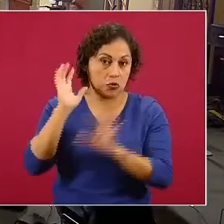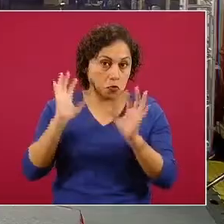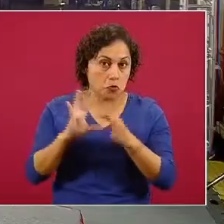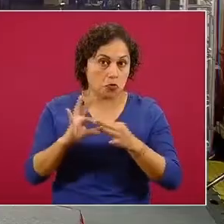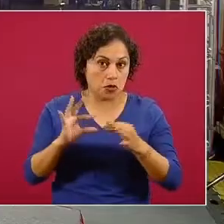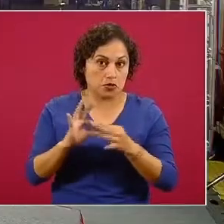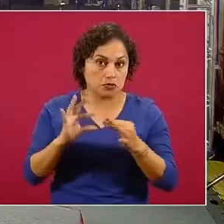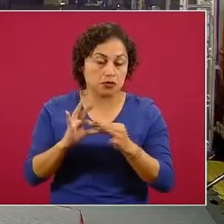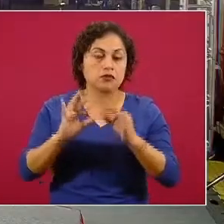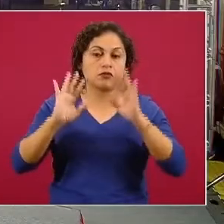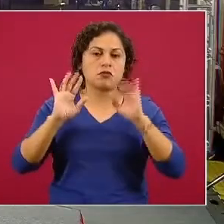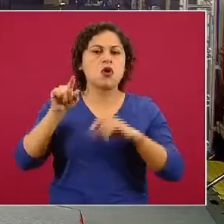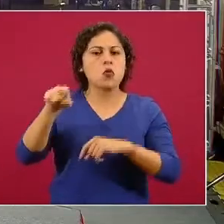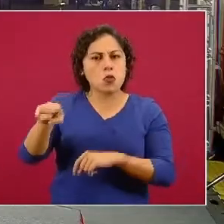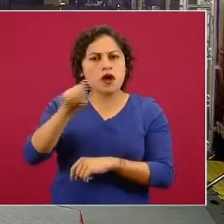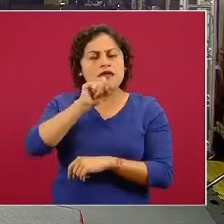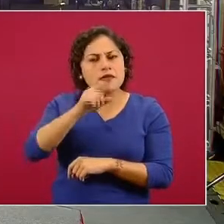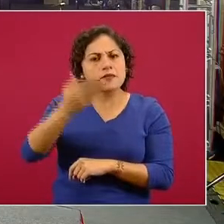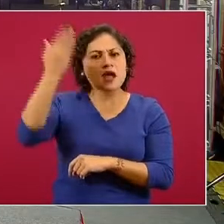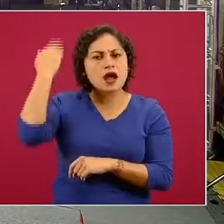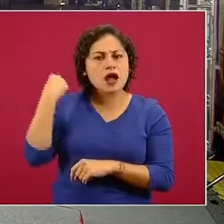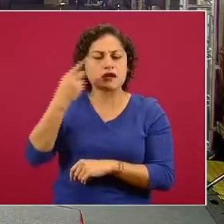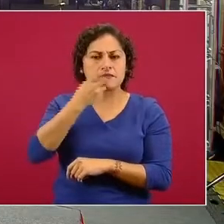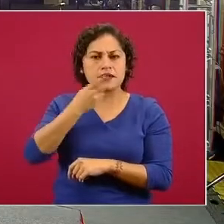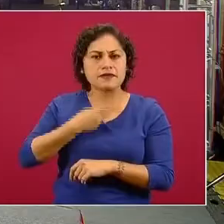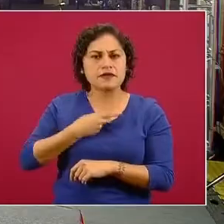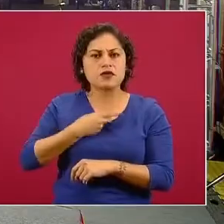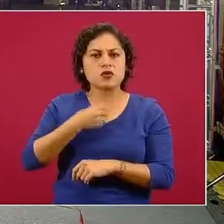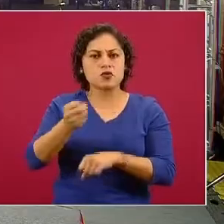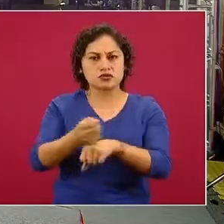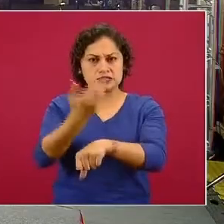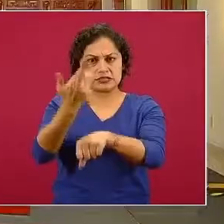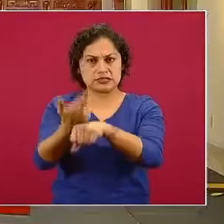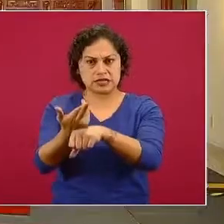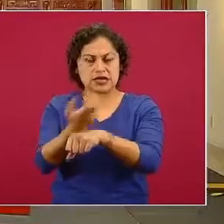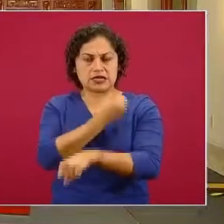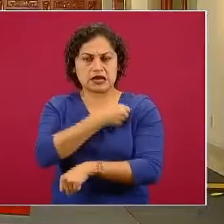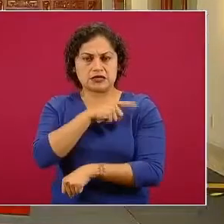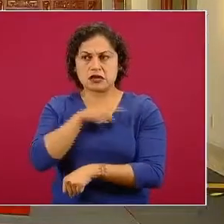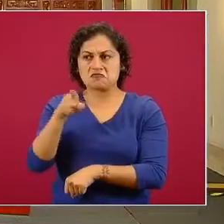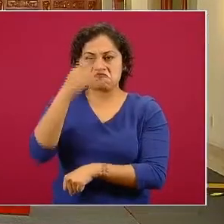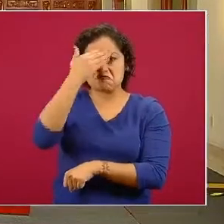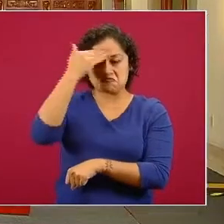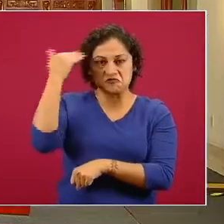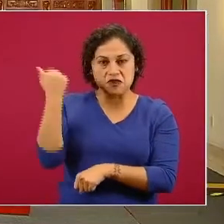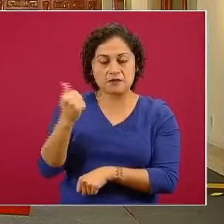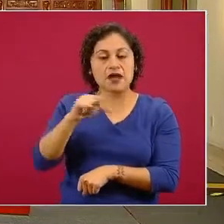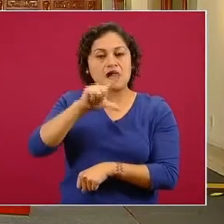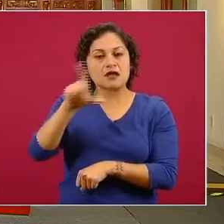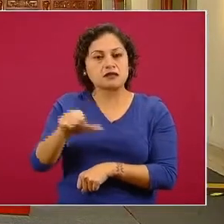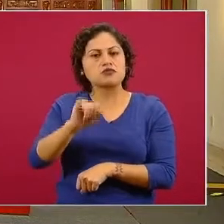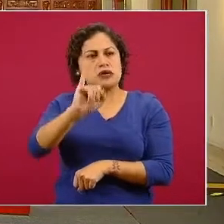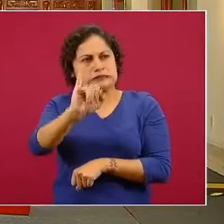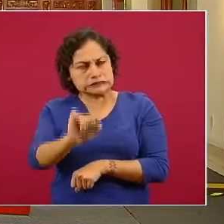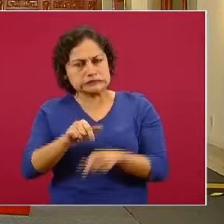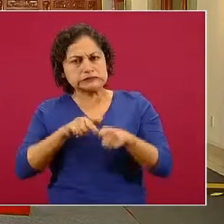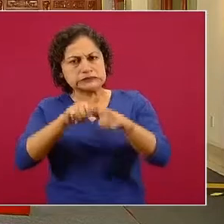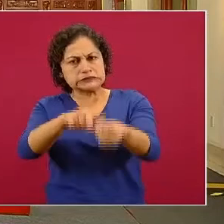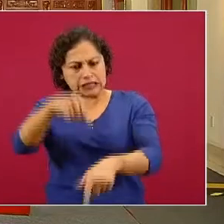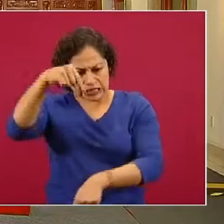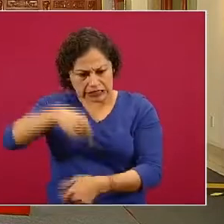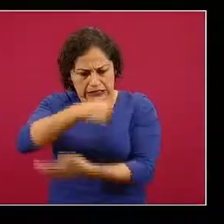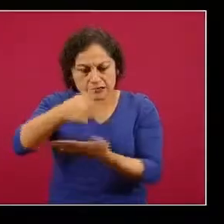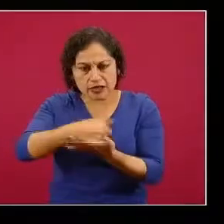comentamos, bueno, usted comentó que los secretarios de salud no tenían ni idea, después resulta que sigue el protocolo y aquí en la Ciudad de México.